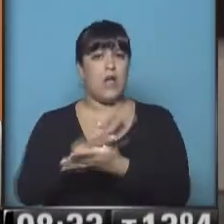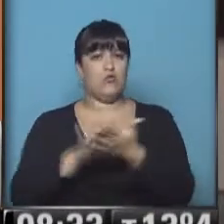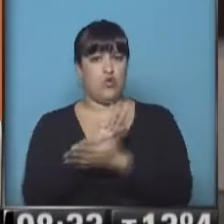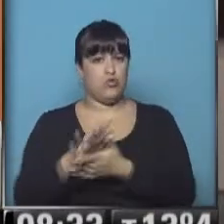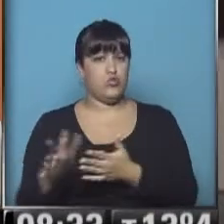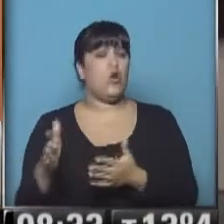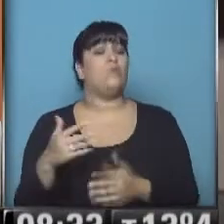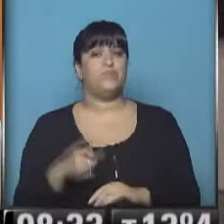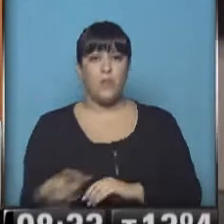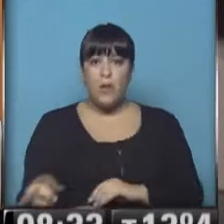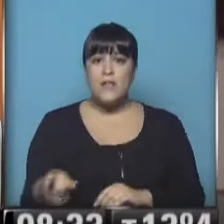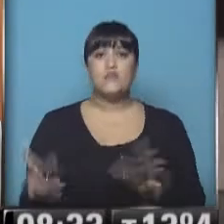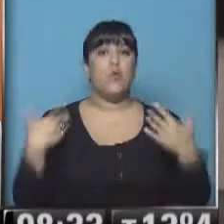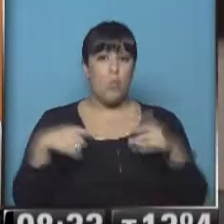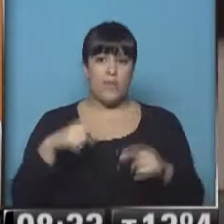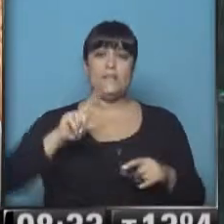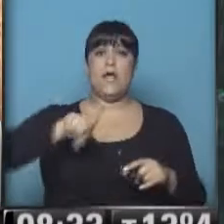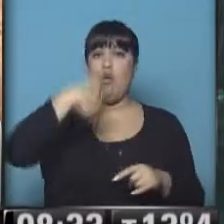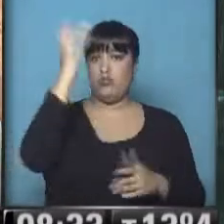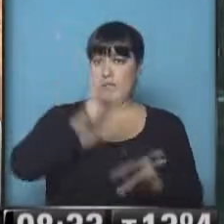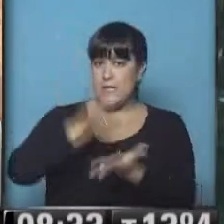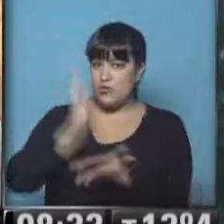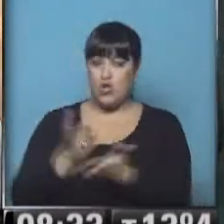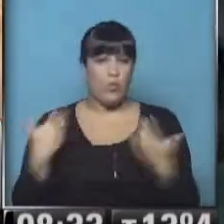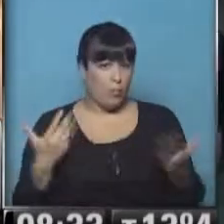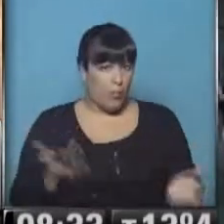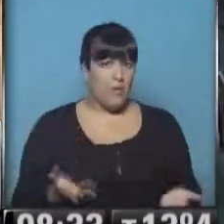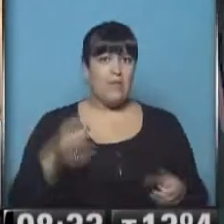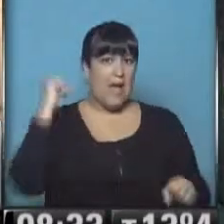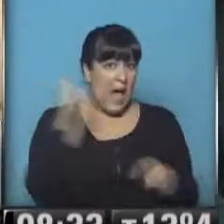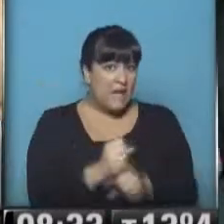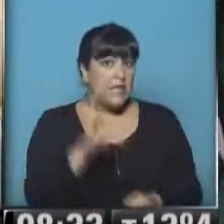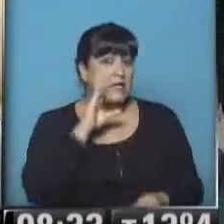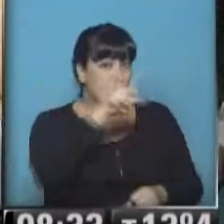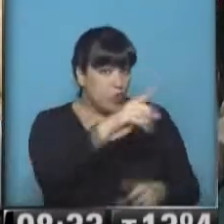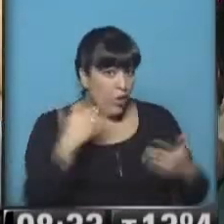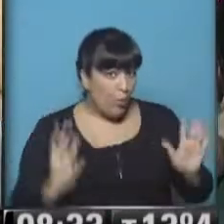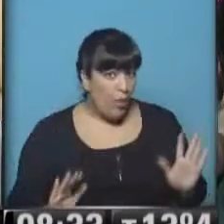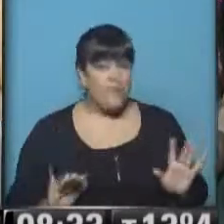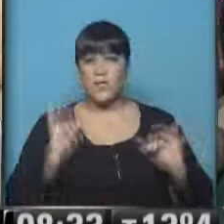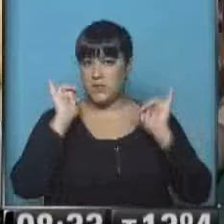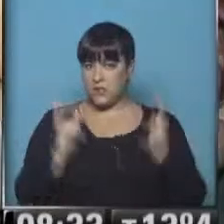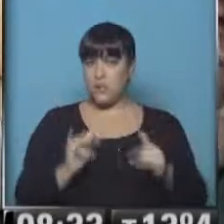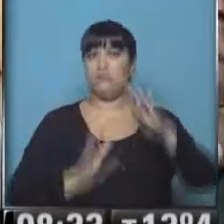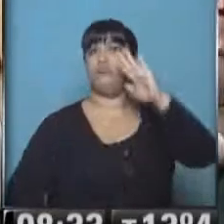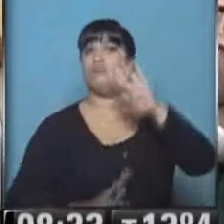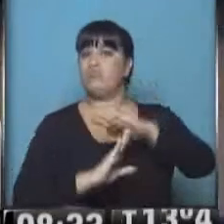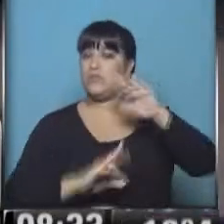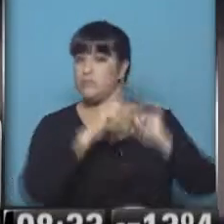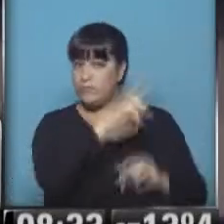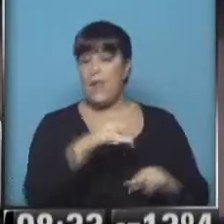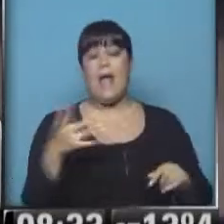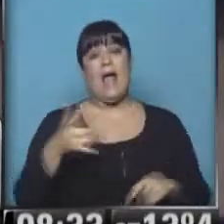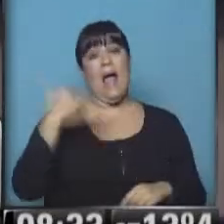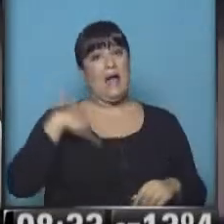devenir en otras sanciones por ejemplo puede llegar hasta la casa matriz pues llega hasta la casa matriz inclusive en de argentina está haciendo la denuncia